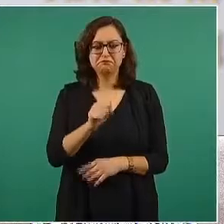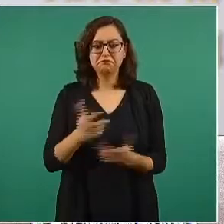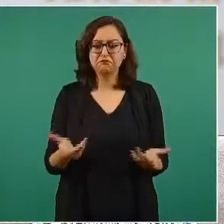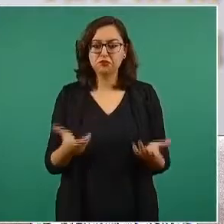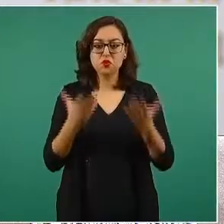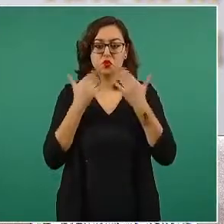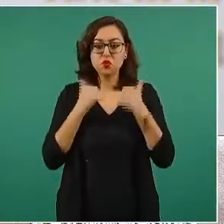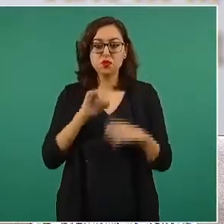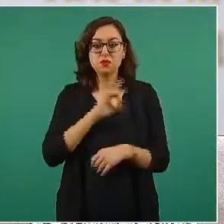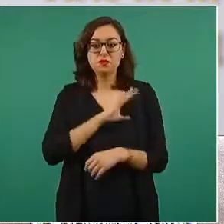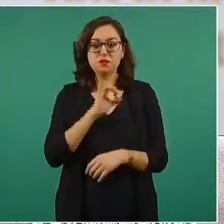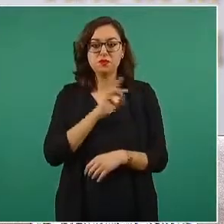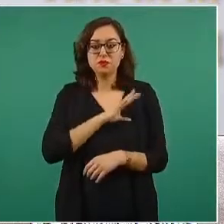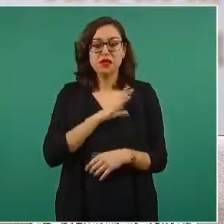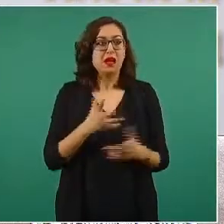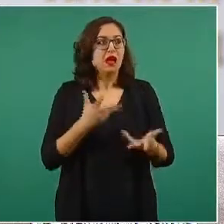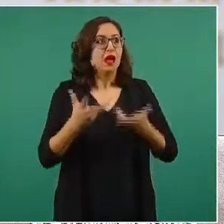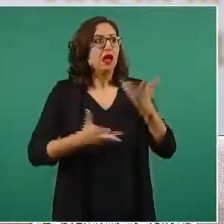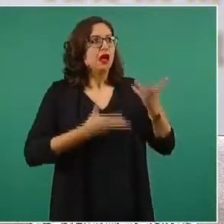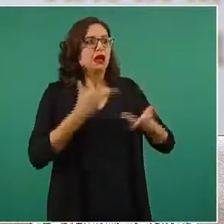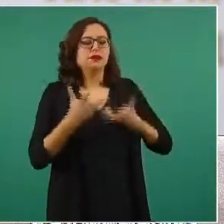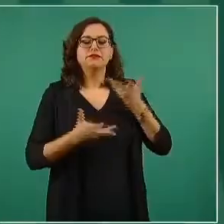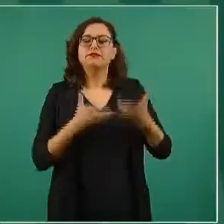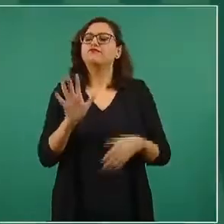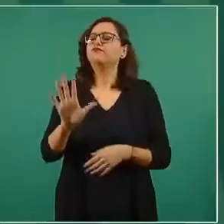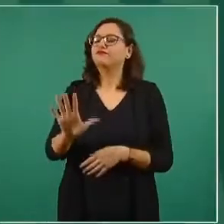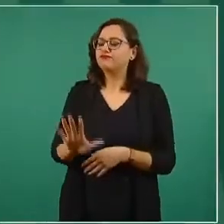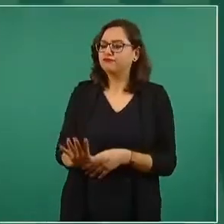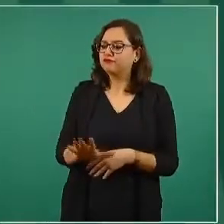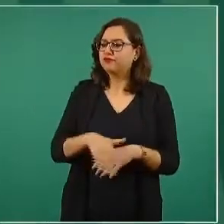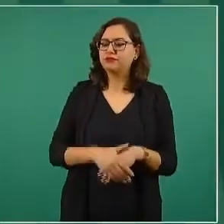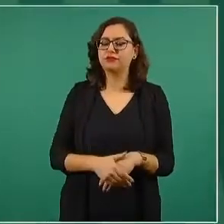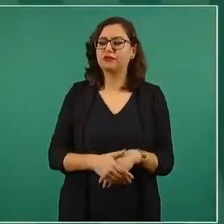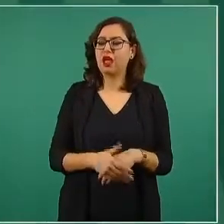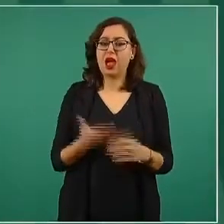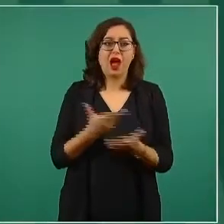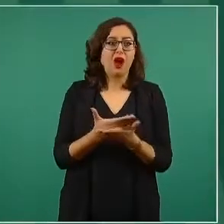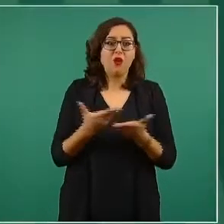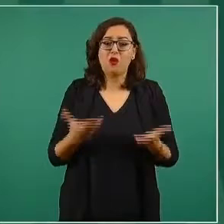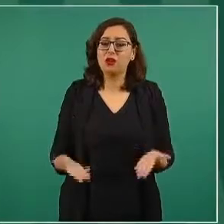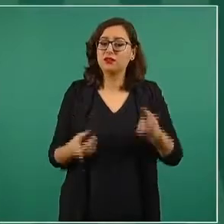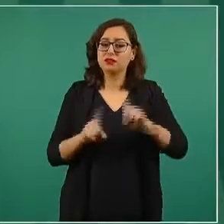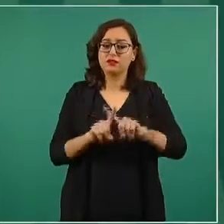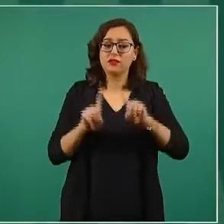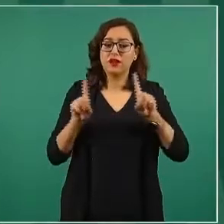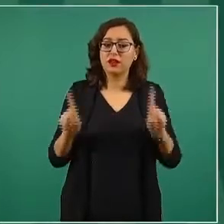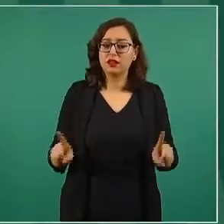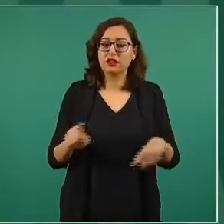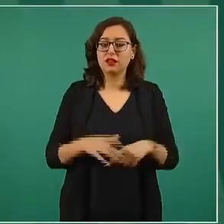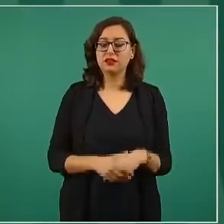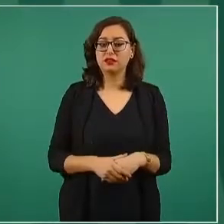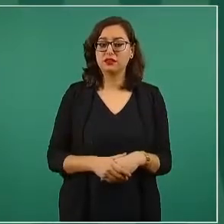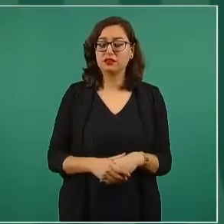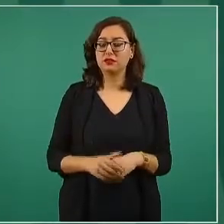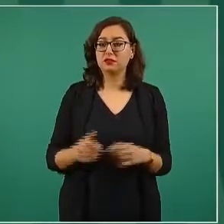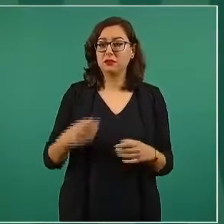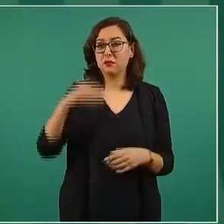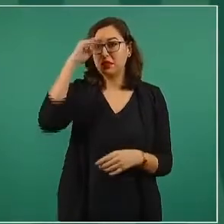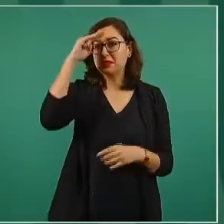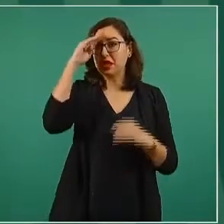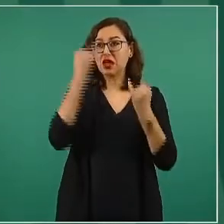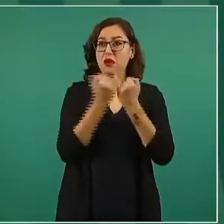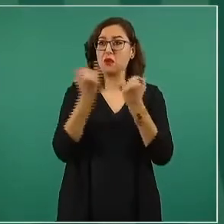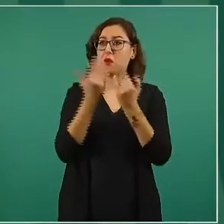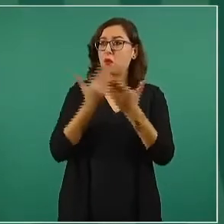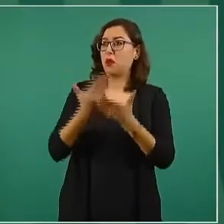nada. Porque ya no es el tiempo de antes. No hay que quedarnos en el almanaque. Miren, no,